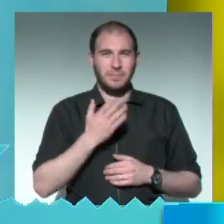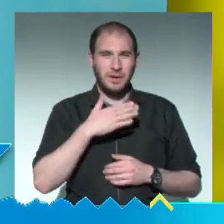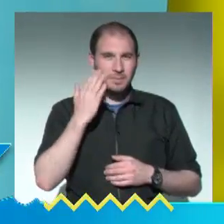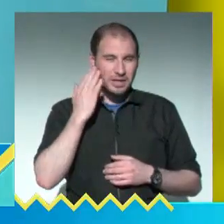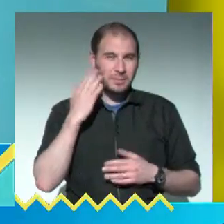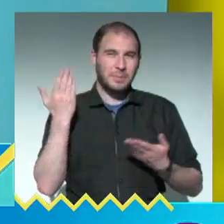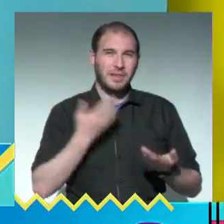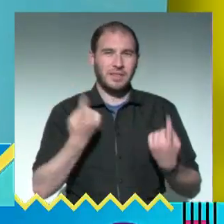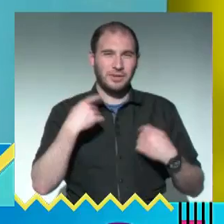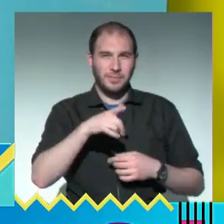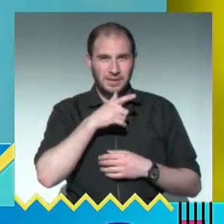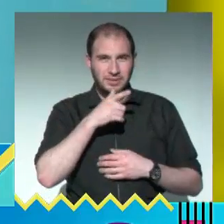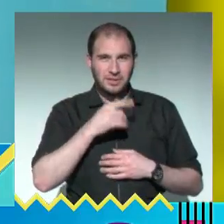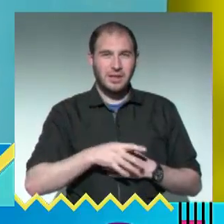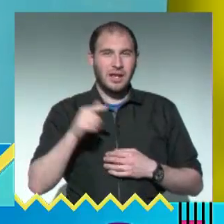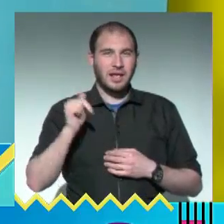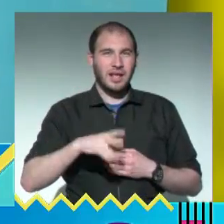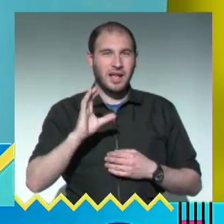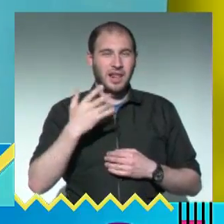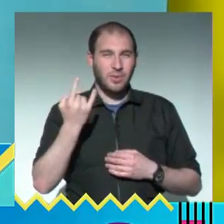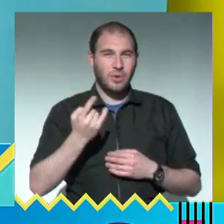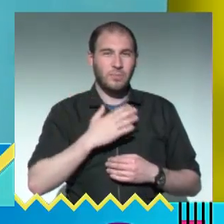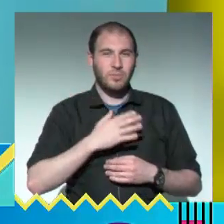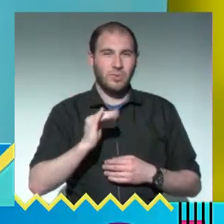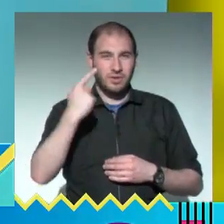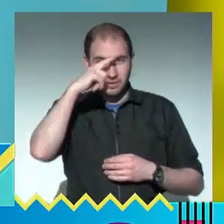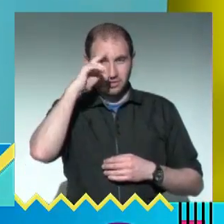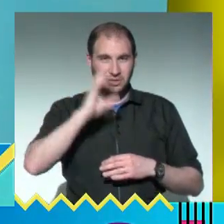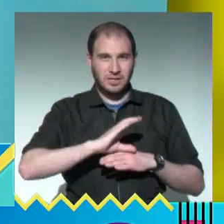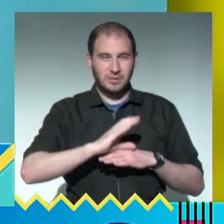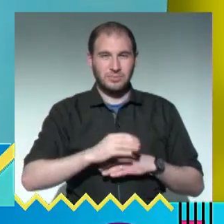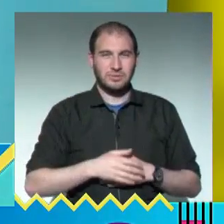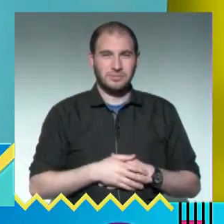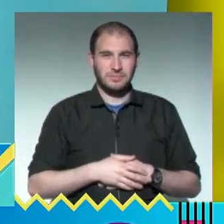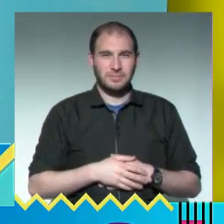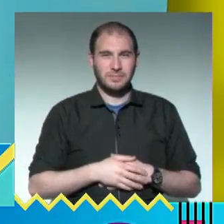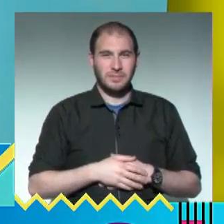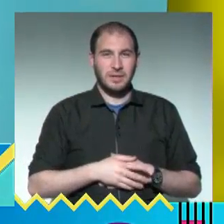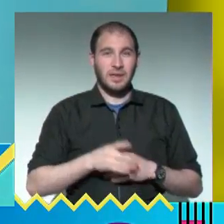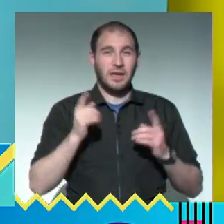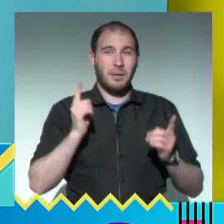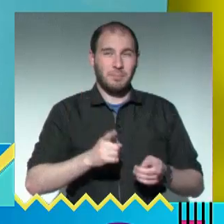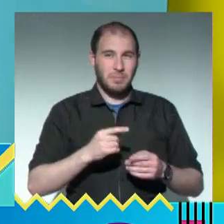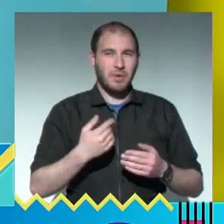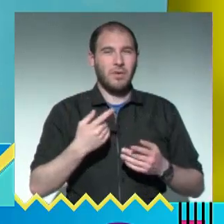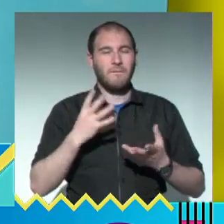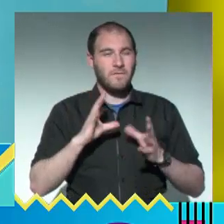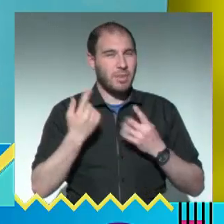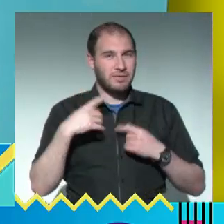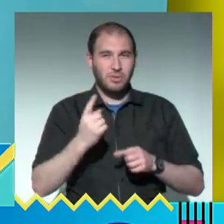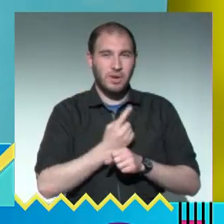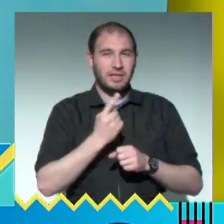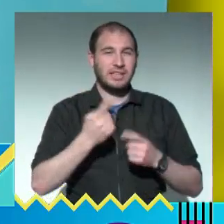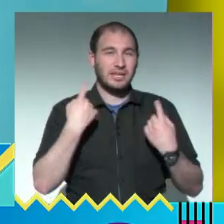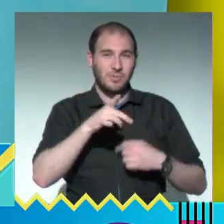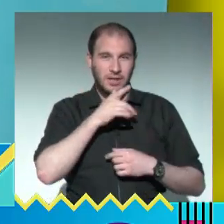tardes, bienvenidos a Distintos Parecidos. Estamos en la pantalla de Señalú, el canal de la Universidad Nacional de Cuyo. Y como no podía ser de otra manera, Distintos